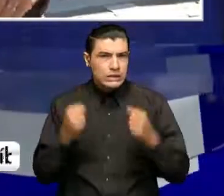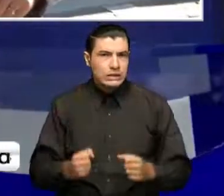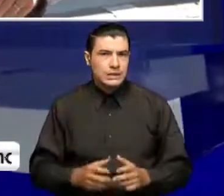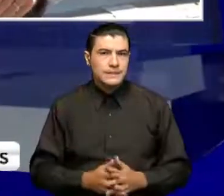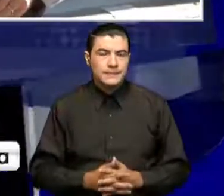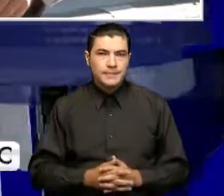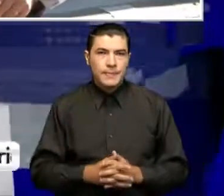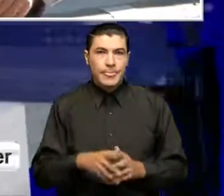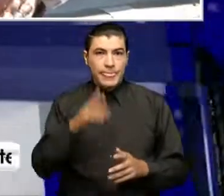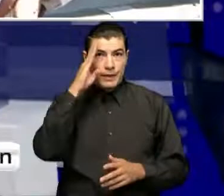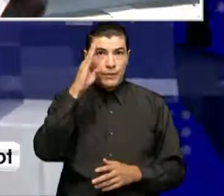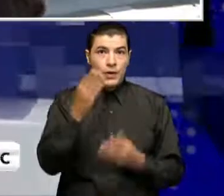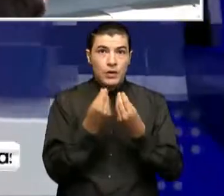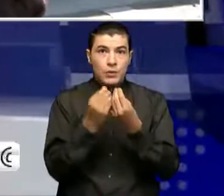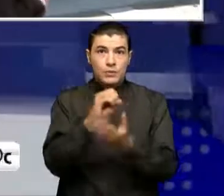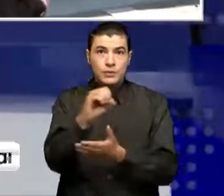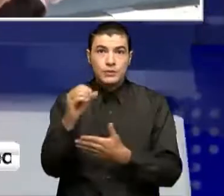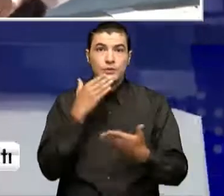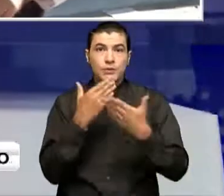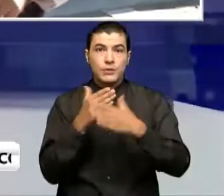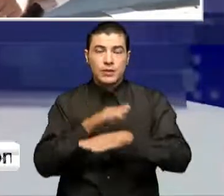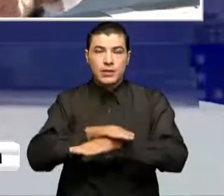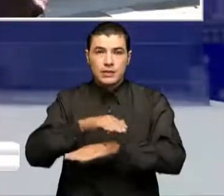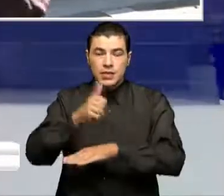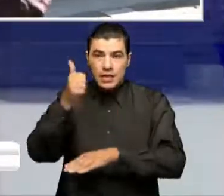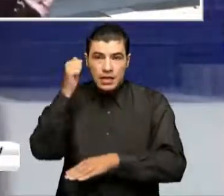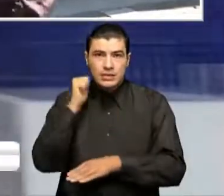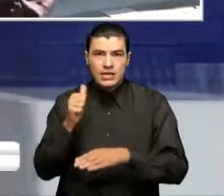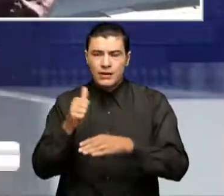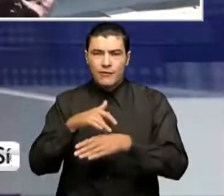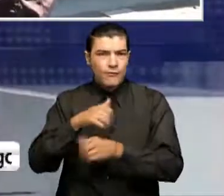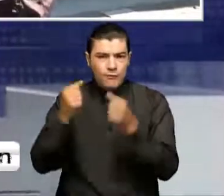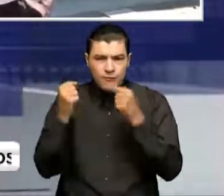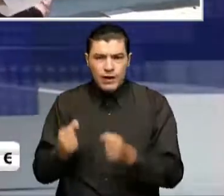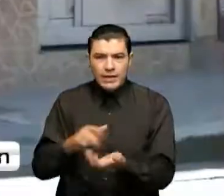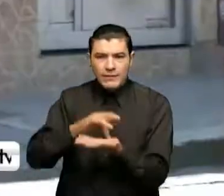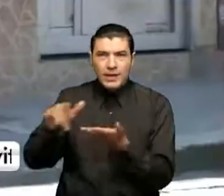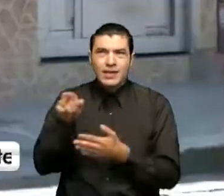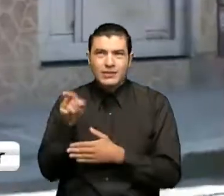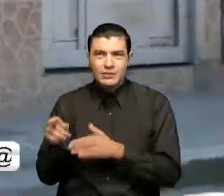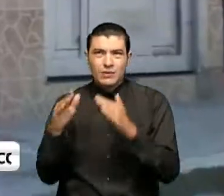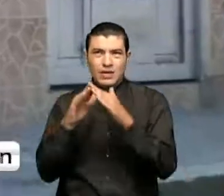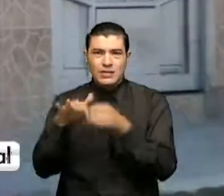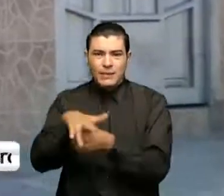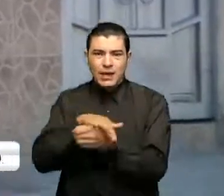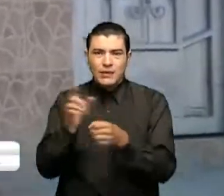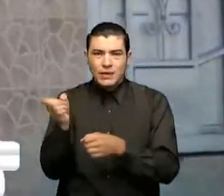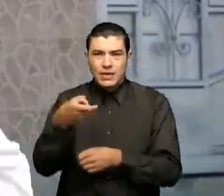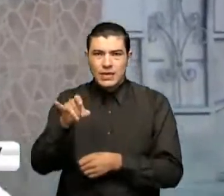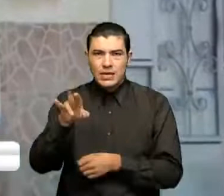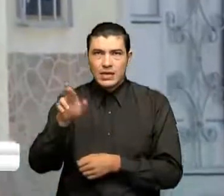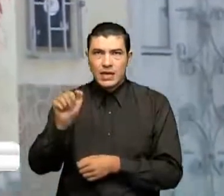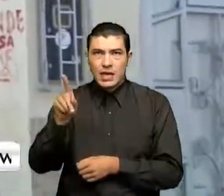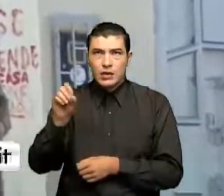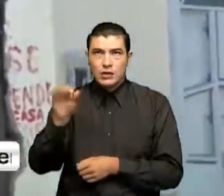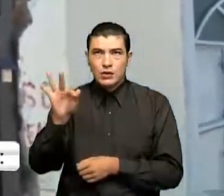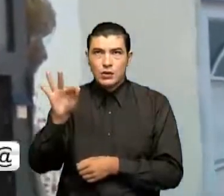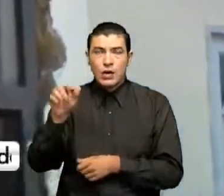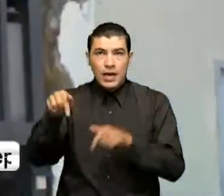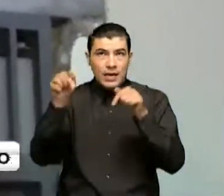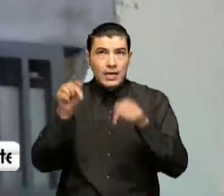hola compañero muy buenas tardes la más fuerte de emergencia de vivió en esta vivienda del barrio girardot aquí dos familias quedaron